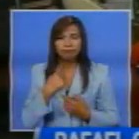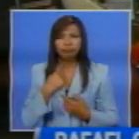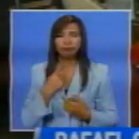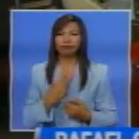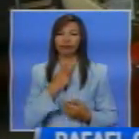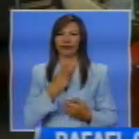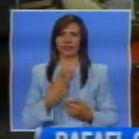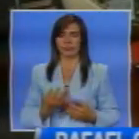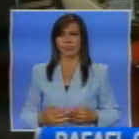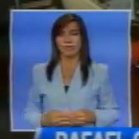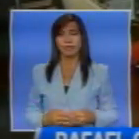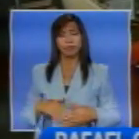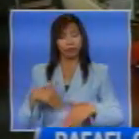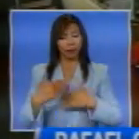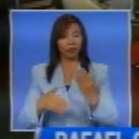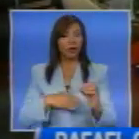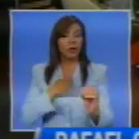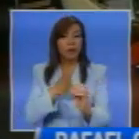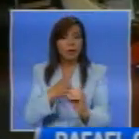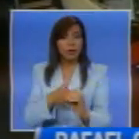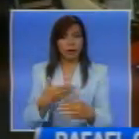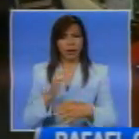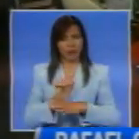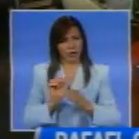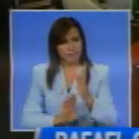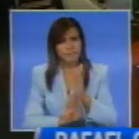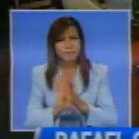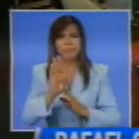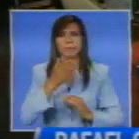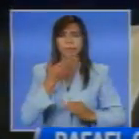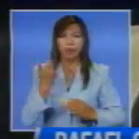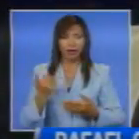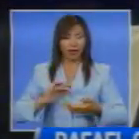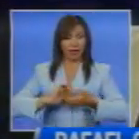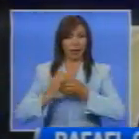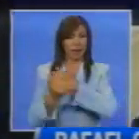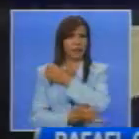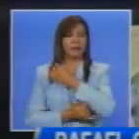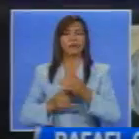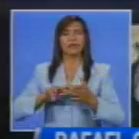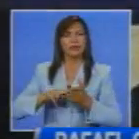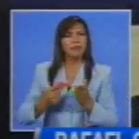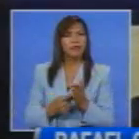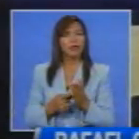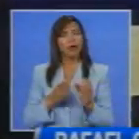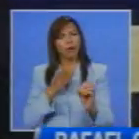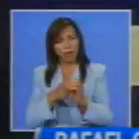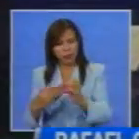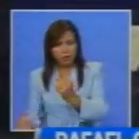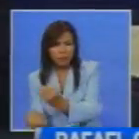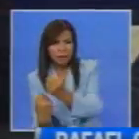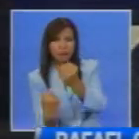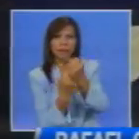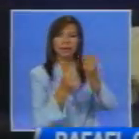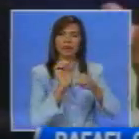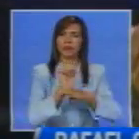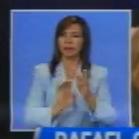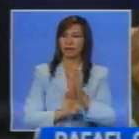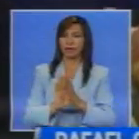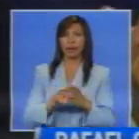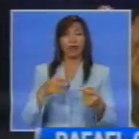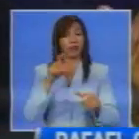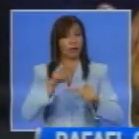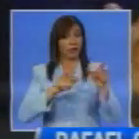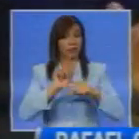el fin es la revolución, el fin es la patria nueva, claro, la Alianza País es un medio, un instrumento. Entonces, por esa arrogancia, de esa arrogancia viene el